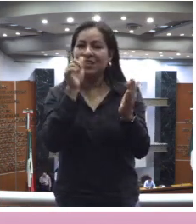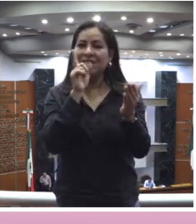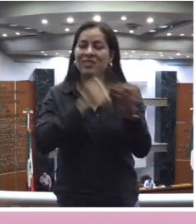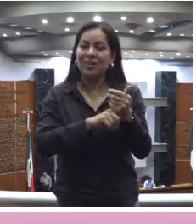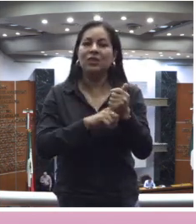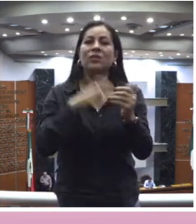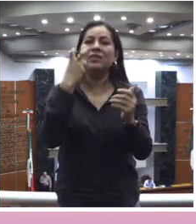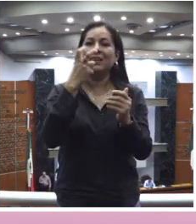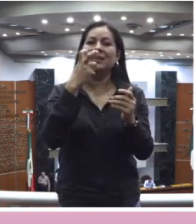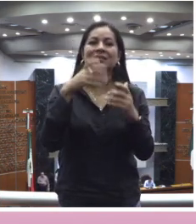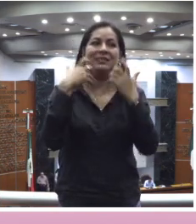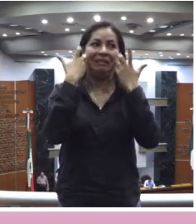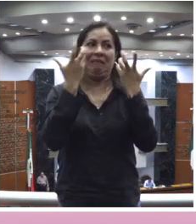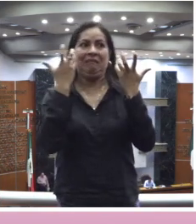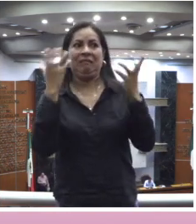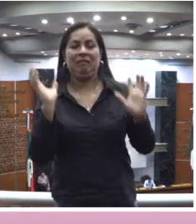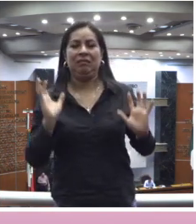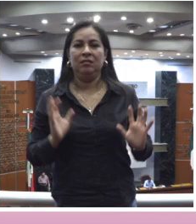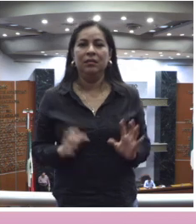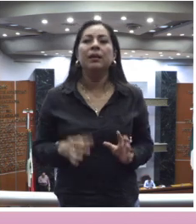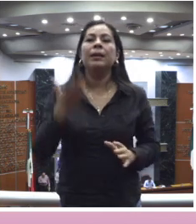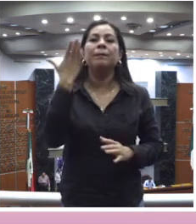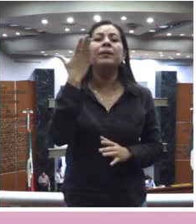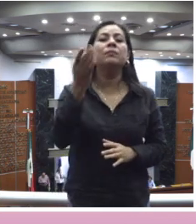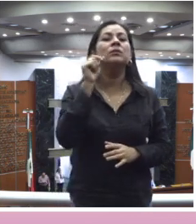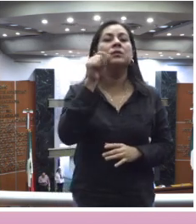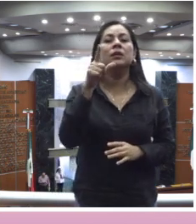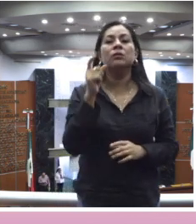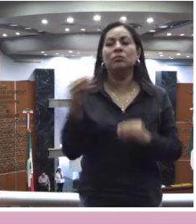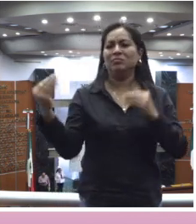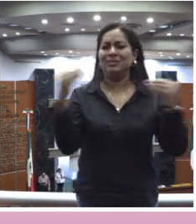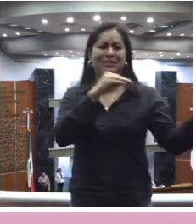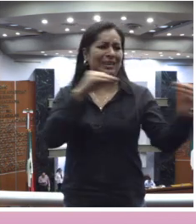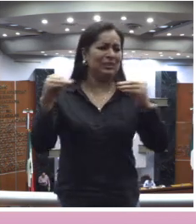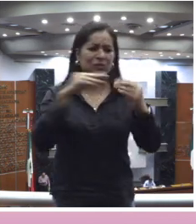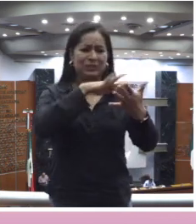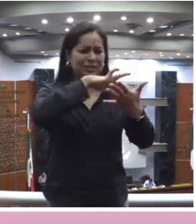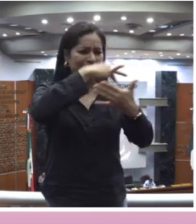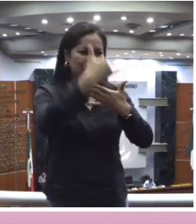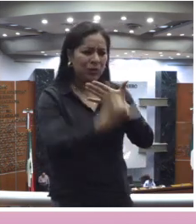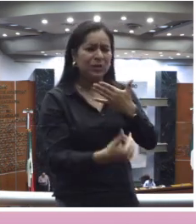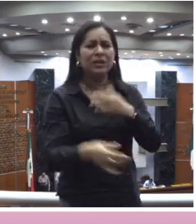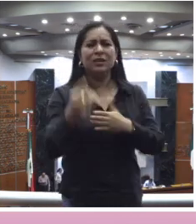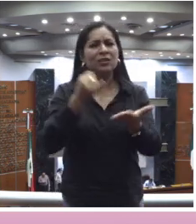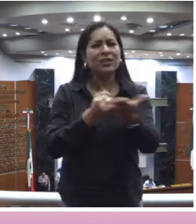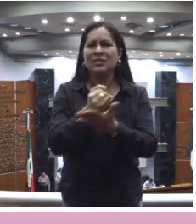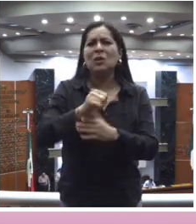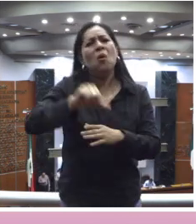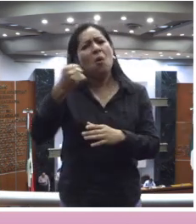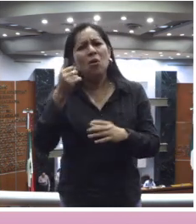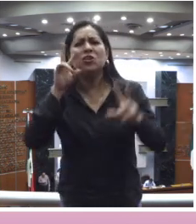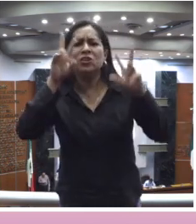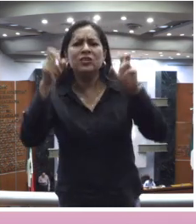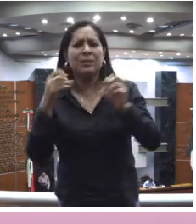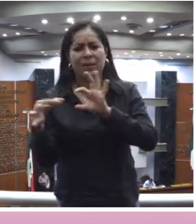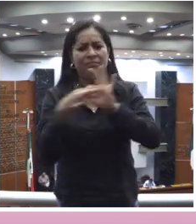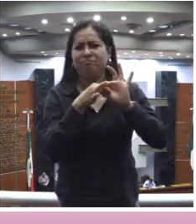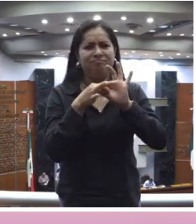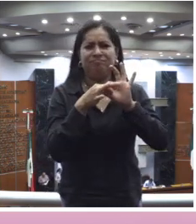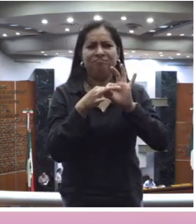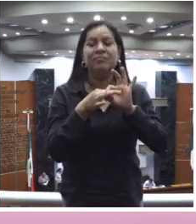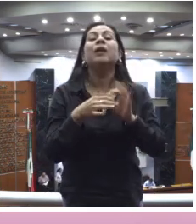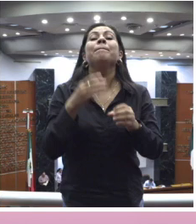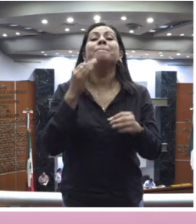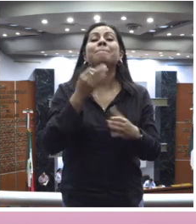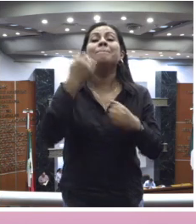de esta intentona. Le solicitamos que no se discuta este proyecto de sentencia o algún otro asunto relacionado,